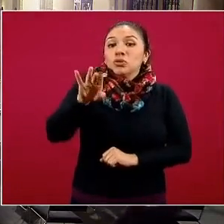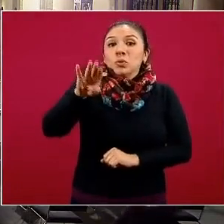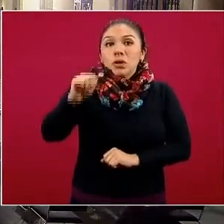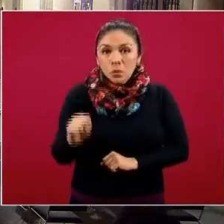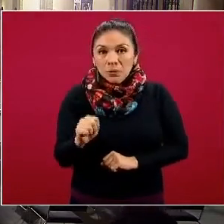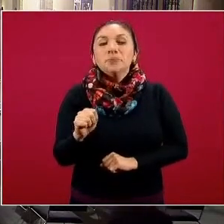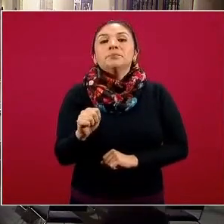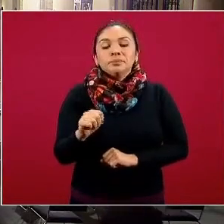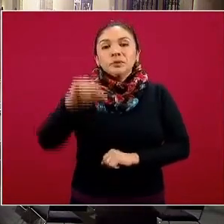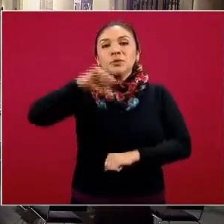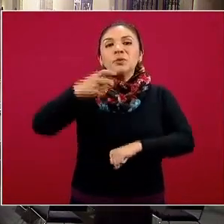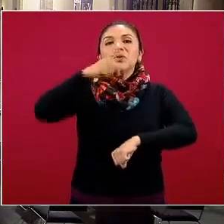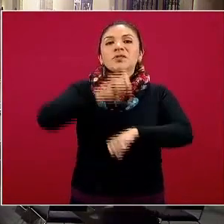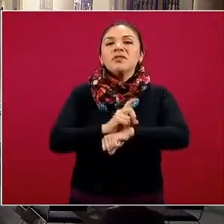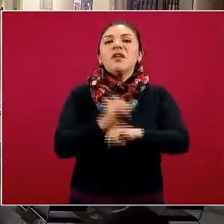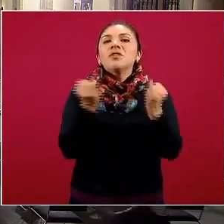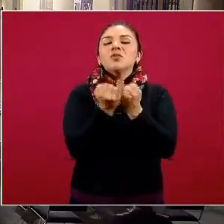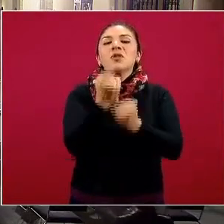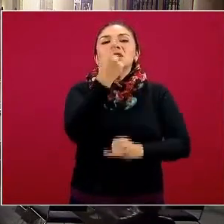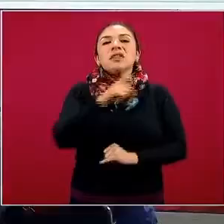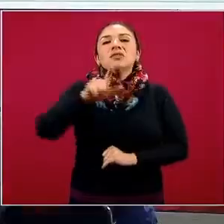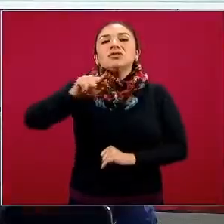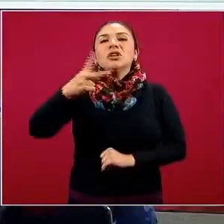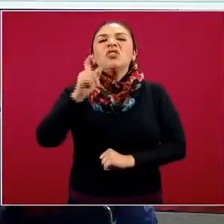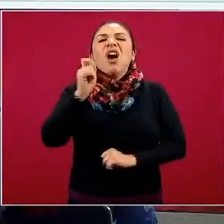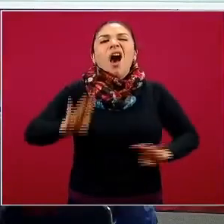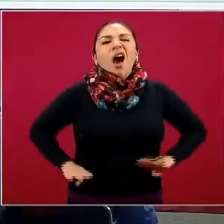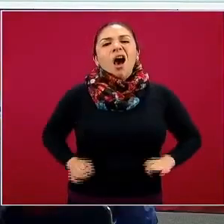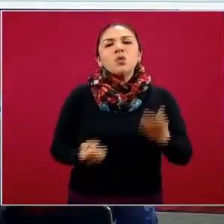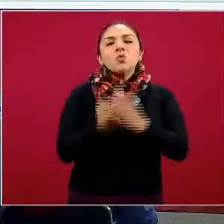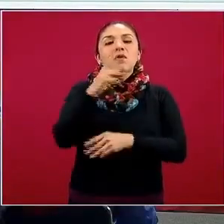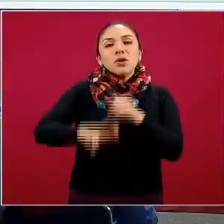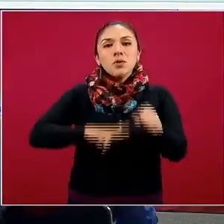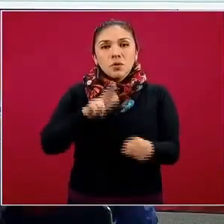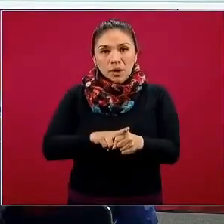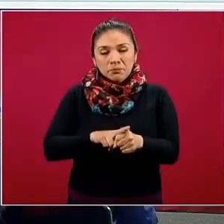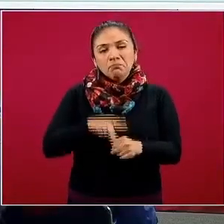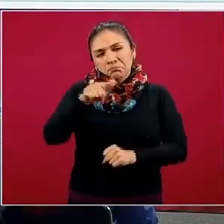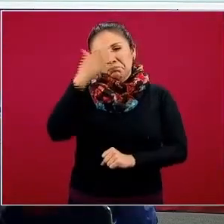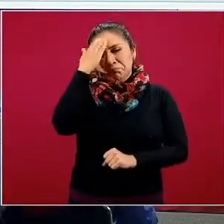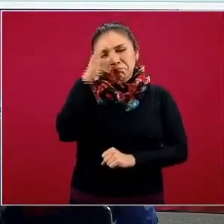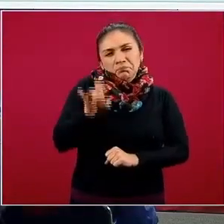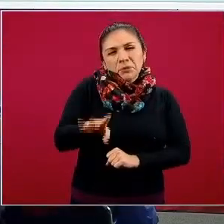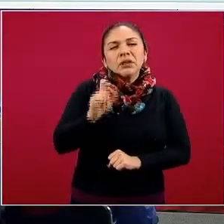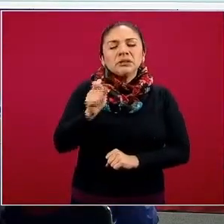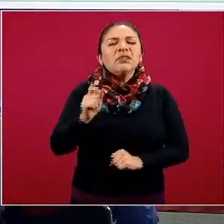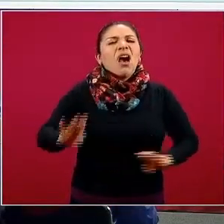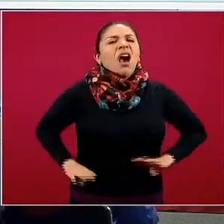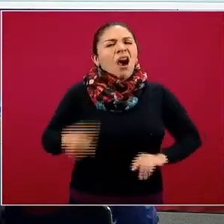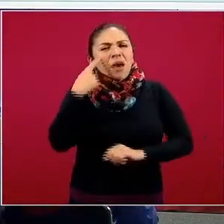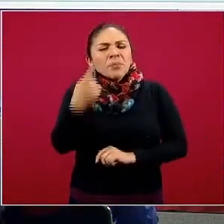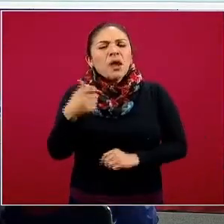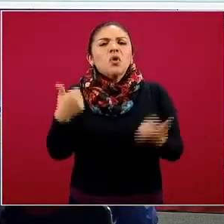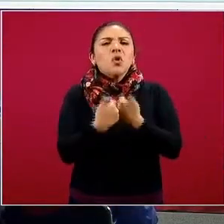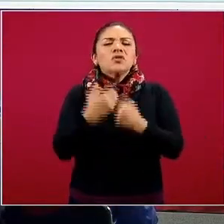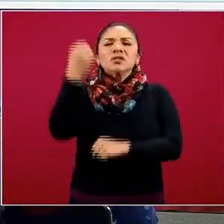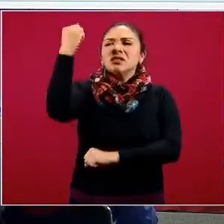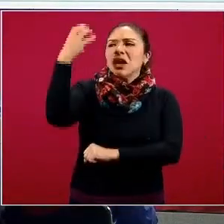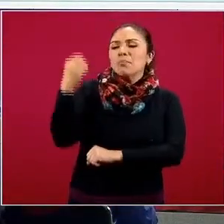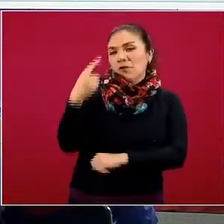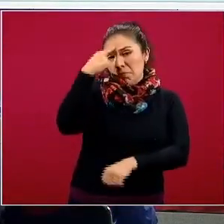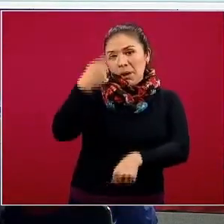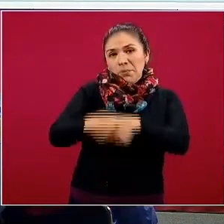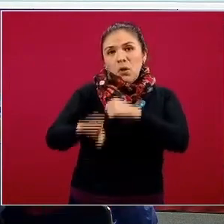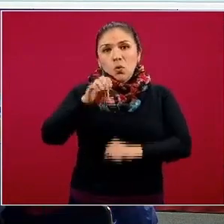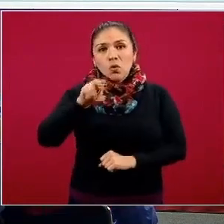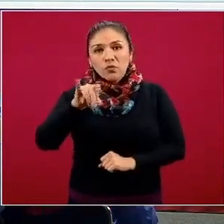259, en este día también 172 de la nueva normalidad, que como sabemos está caracterizado por el semáforo de riesgo